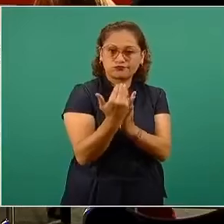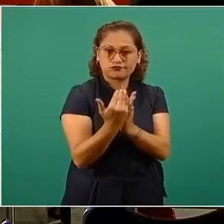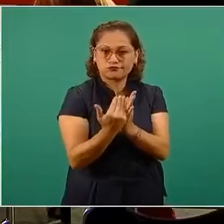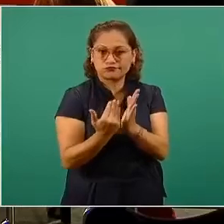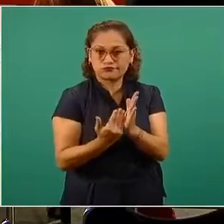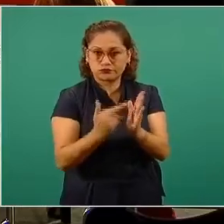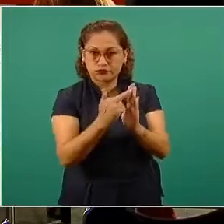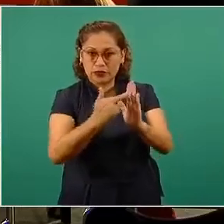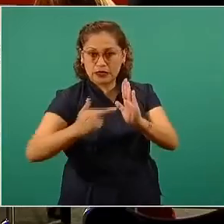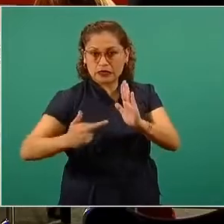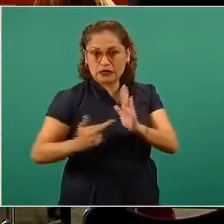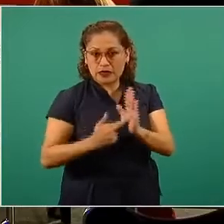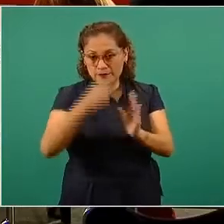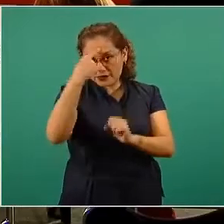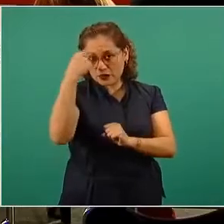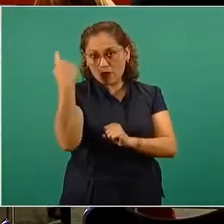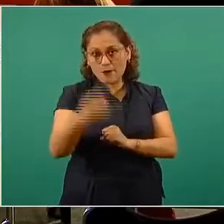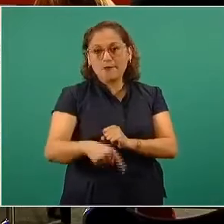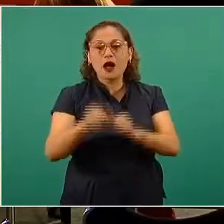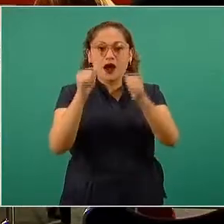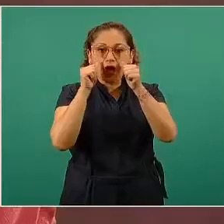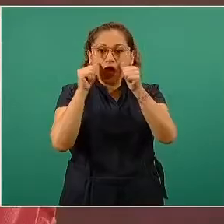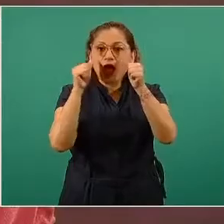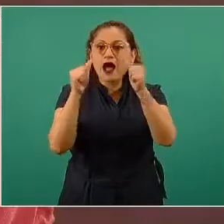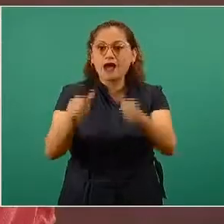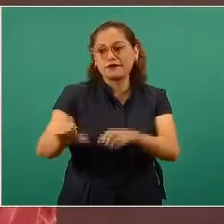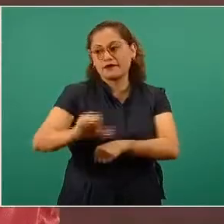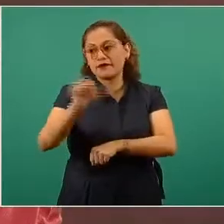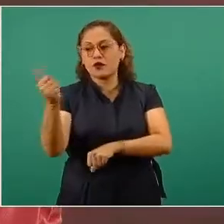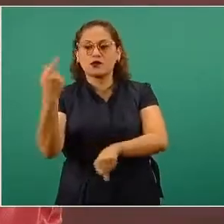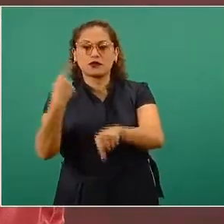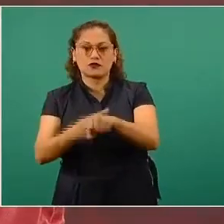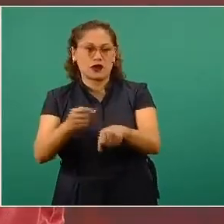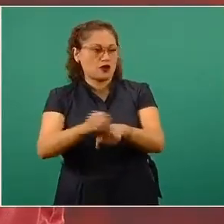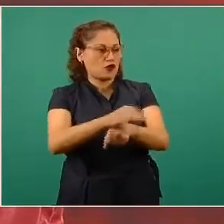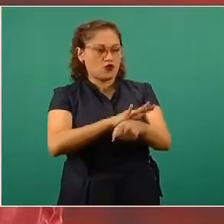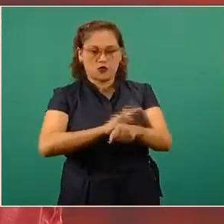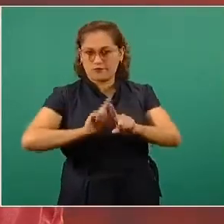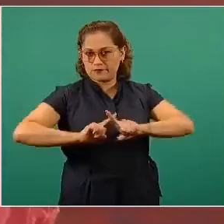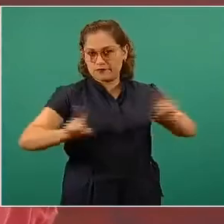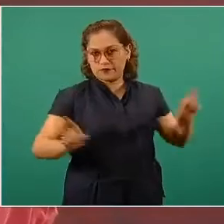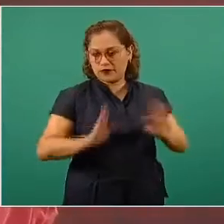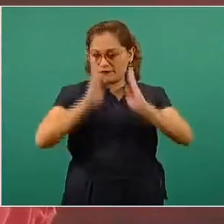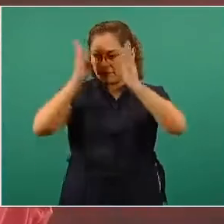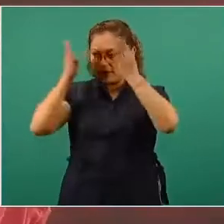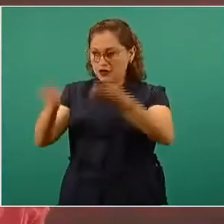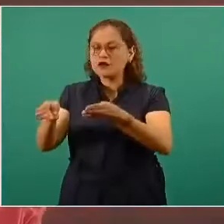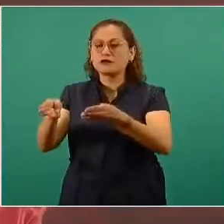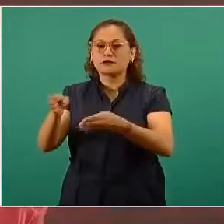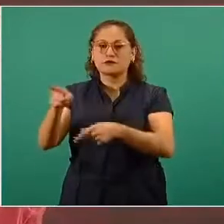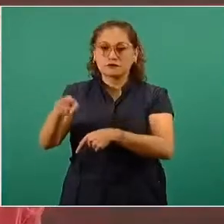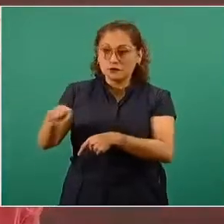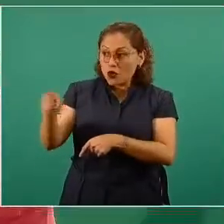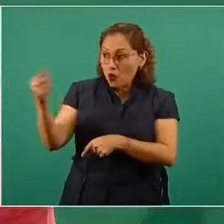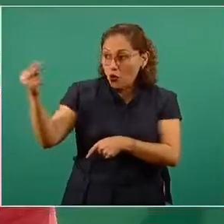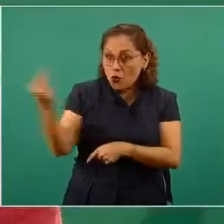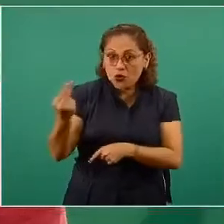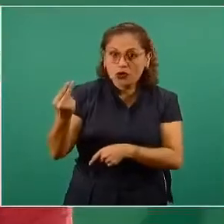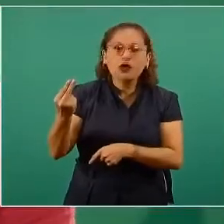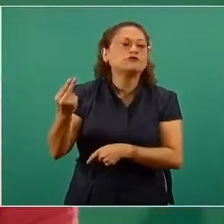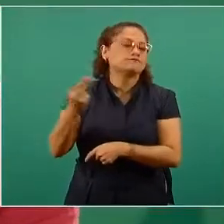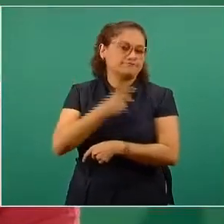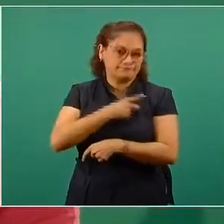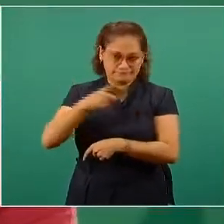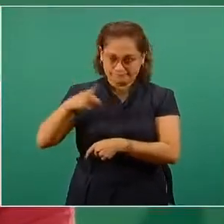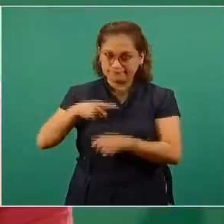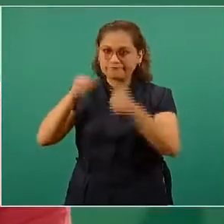organización de los servicios de salud no COVID, de modo que se pudiera programar lo que es urgente, se tiene que atender urgente.